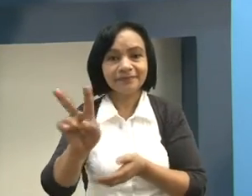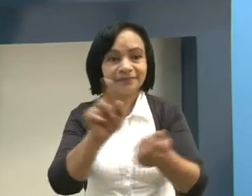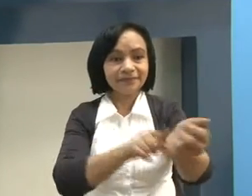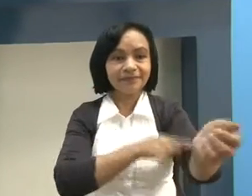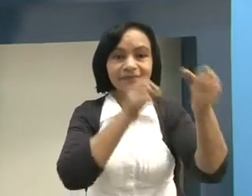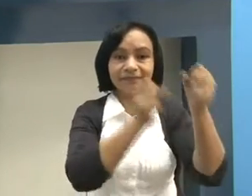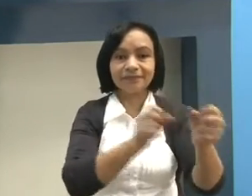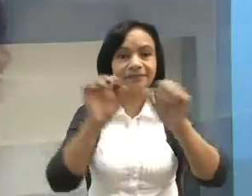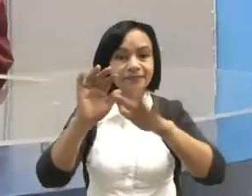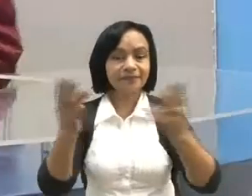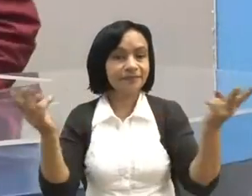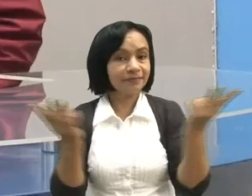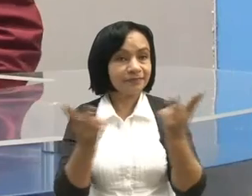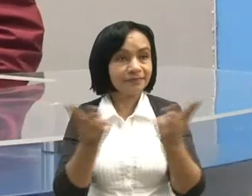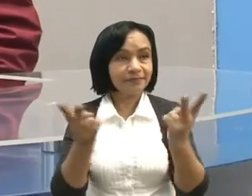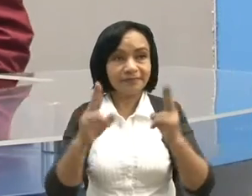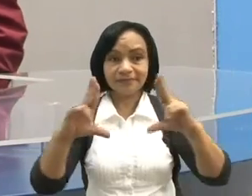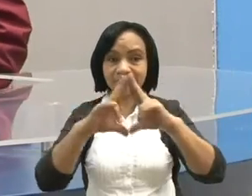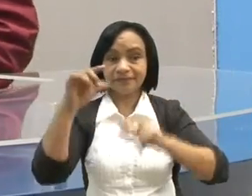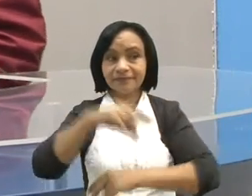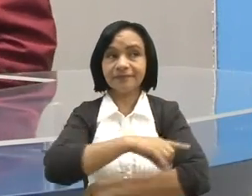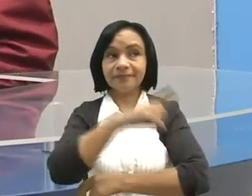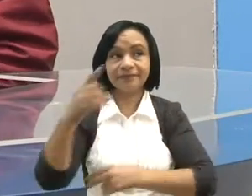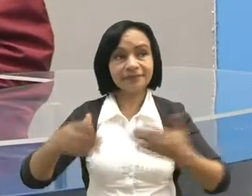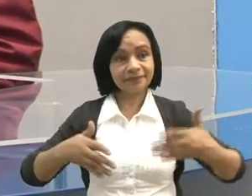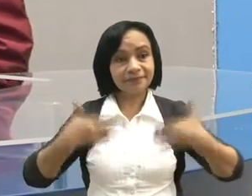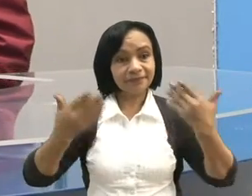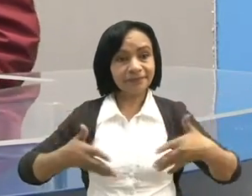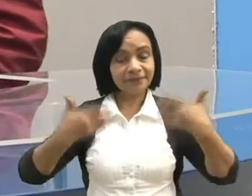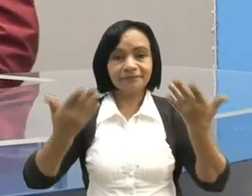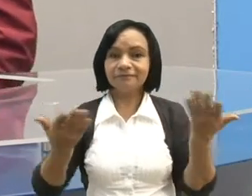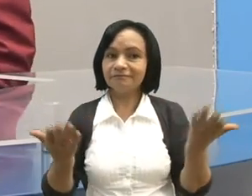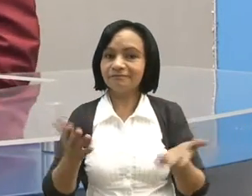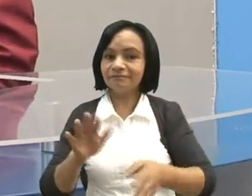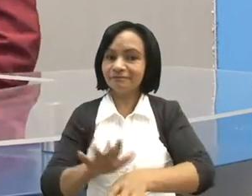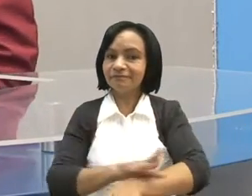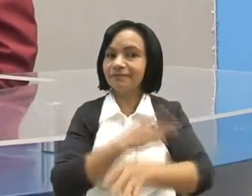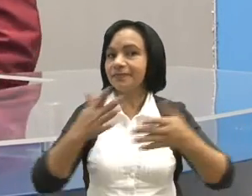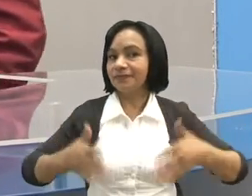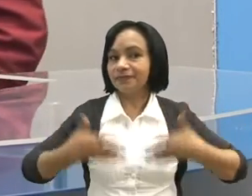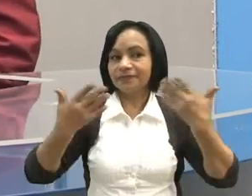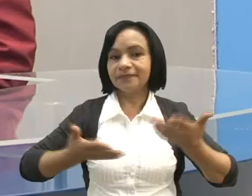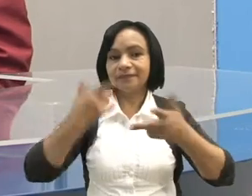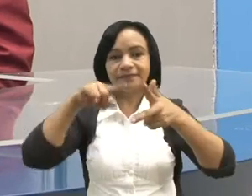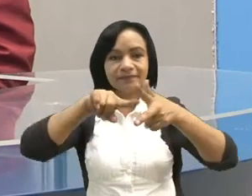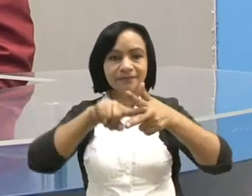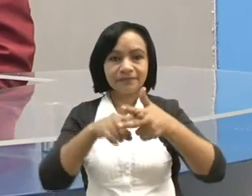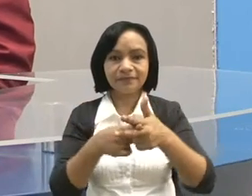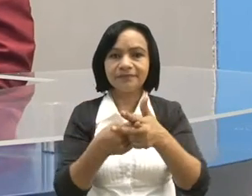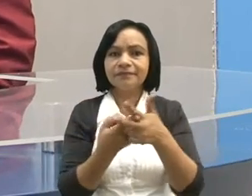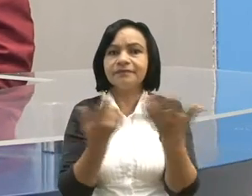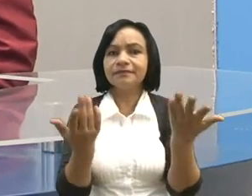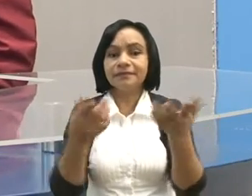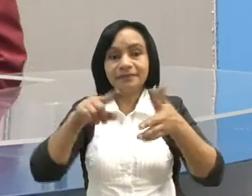nicaragüenses que hoy, con alegría, con fe, con entusiasmo, iniciamos